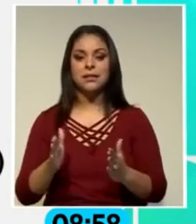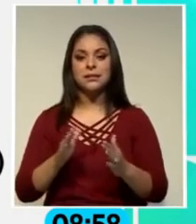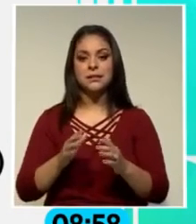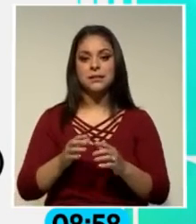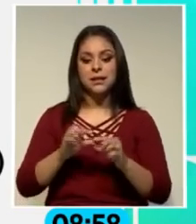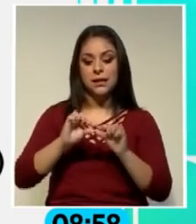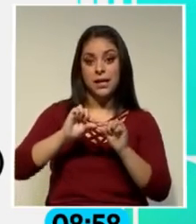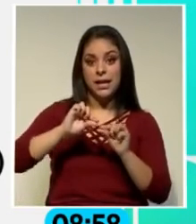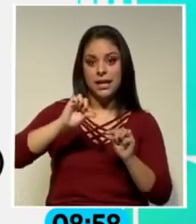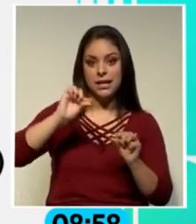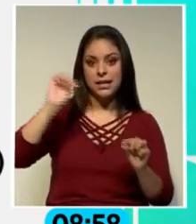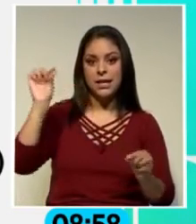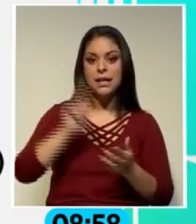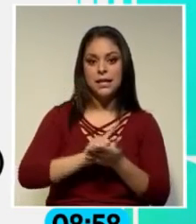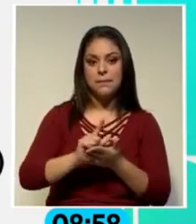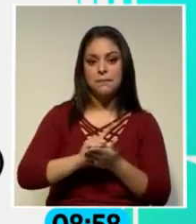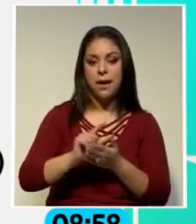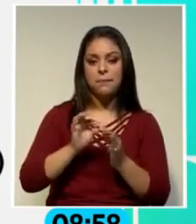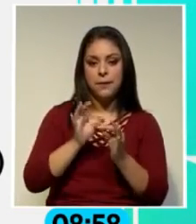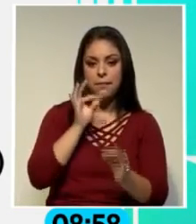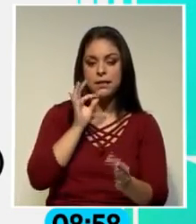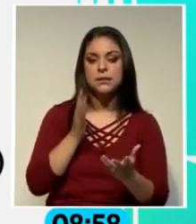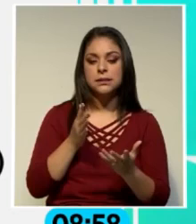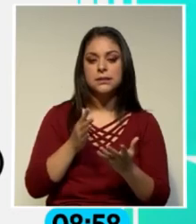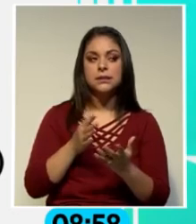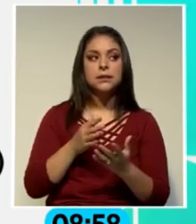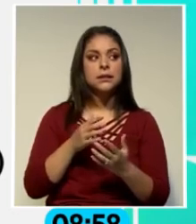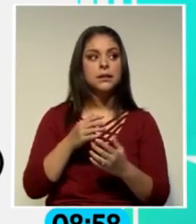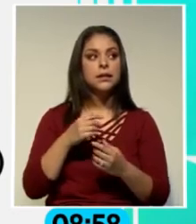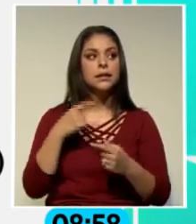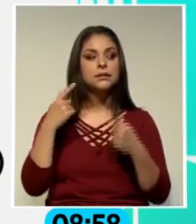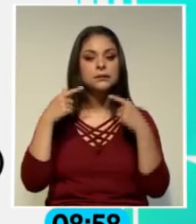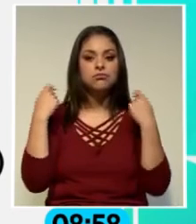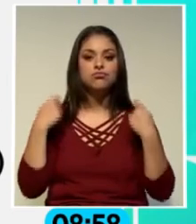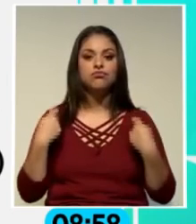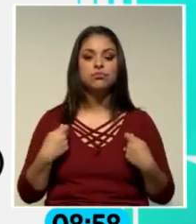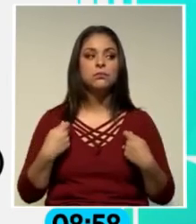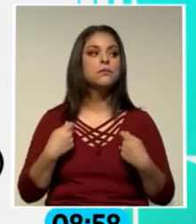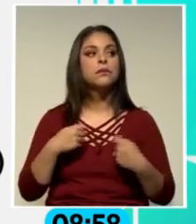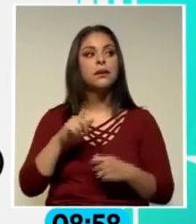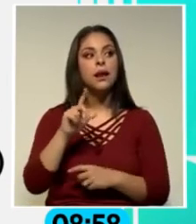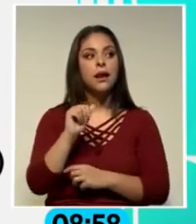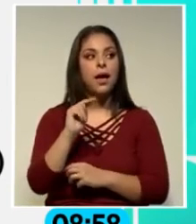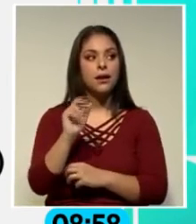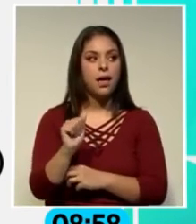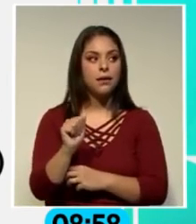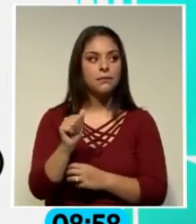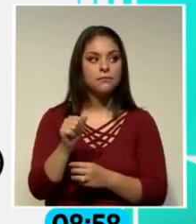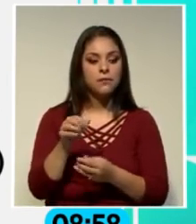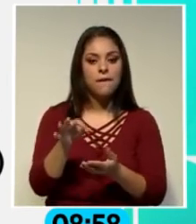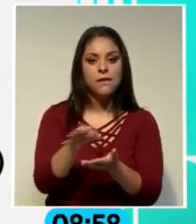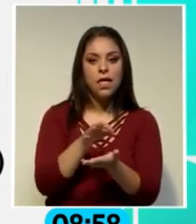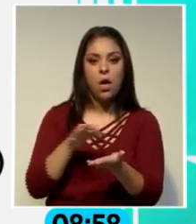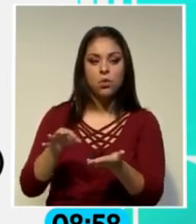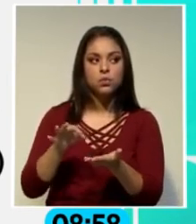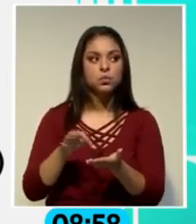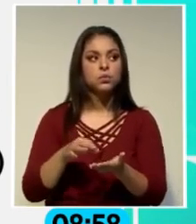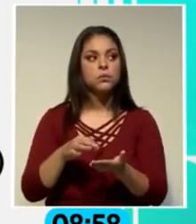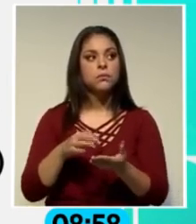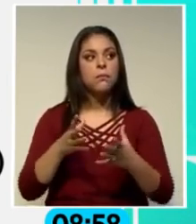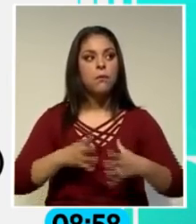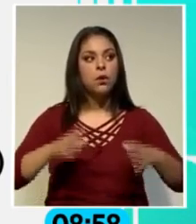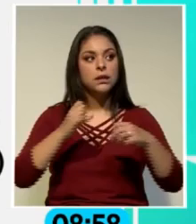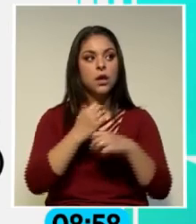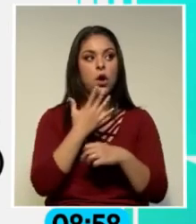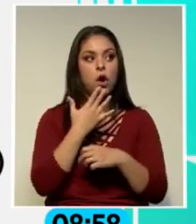pipas. ¿Qué más, Niña Ley? Chaquiras para cabello, lana, fideos tipo cobito, cinta de colores, bolsas de papel, pinchos